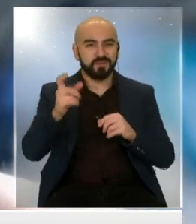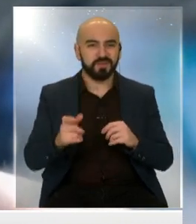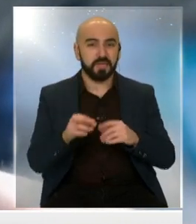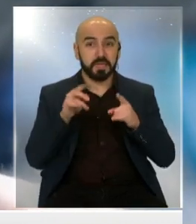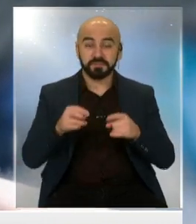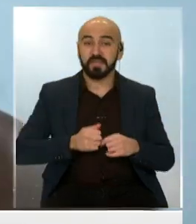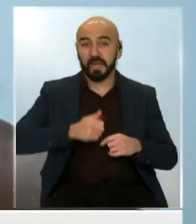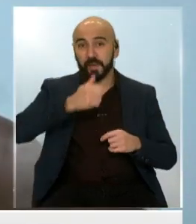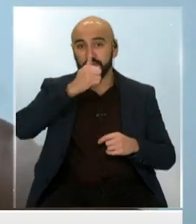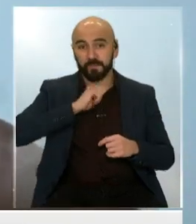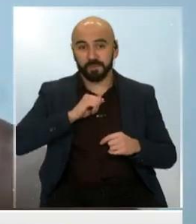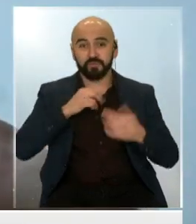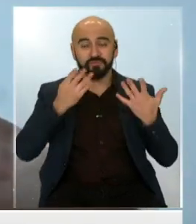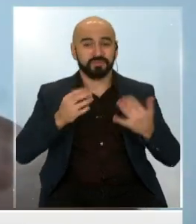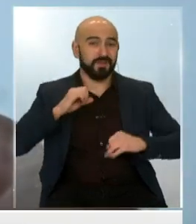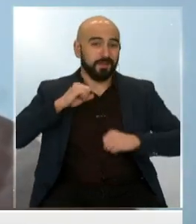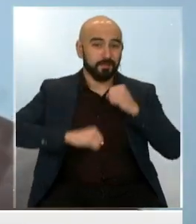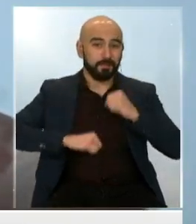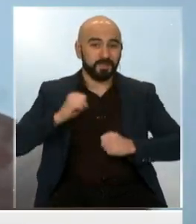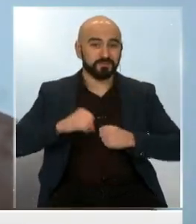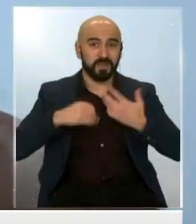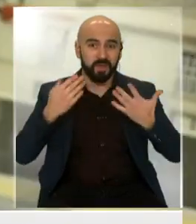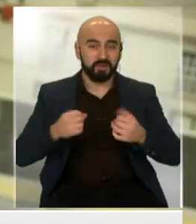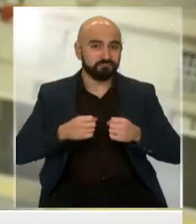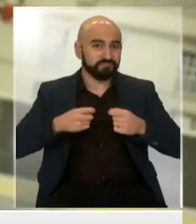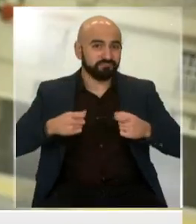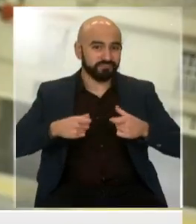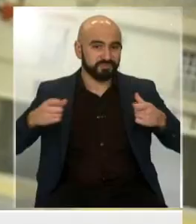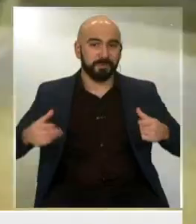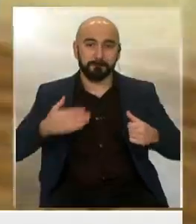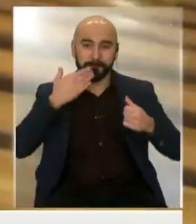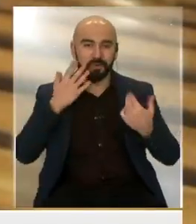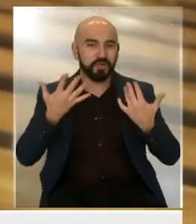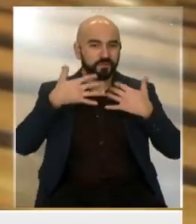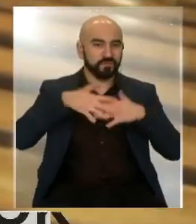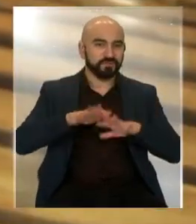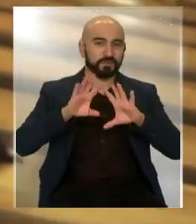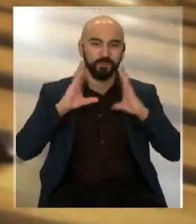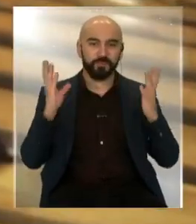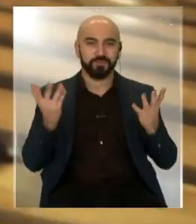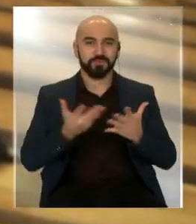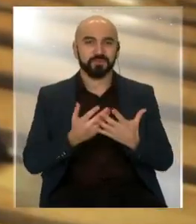transformado a TikTok en una empresa cada vez más fértil e influyente en el mundo entero.